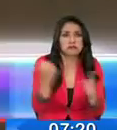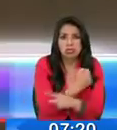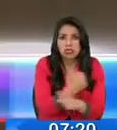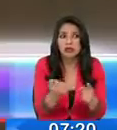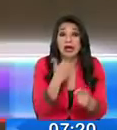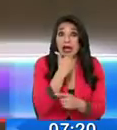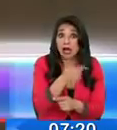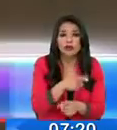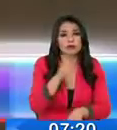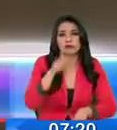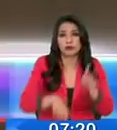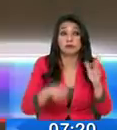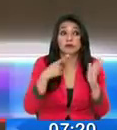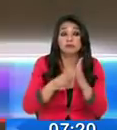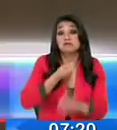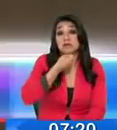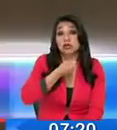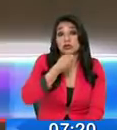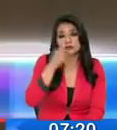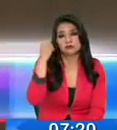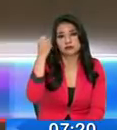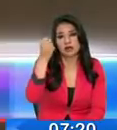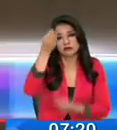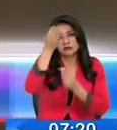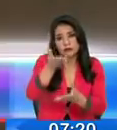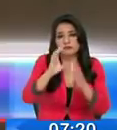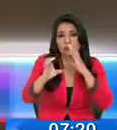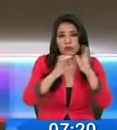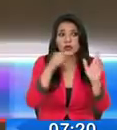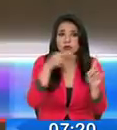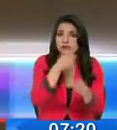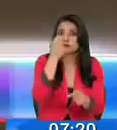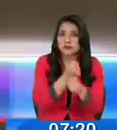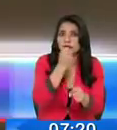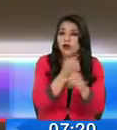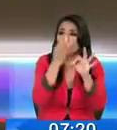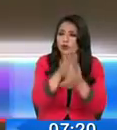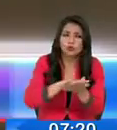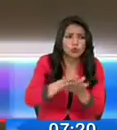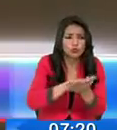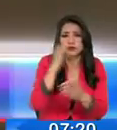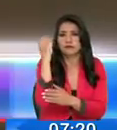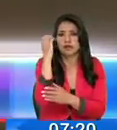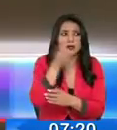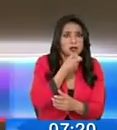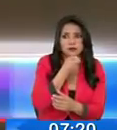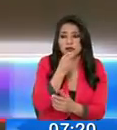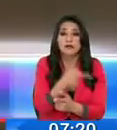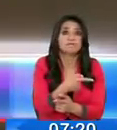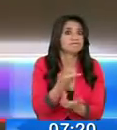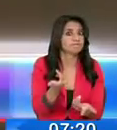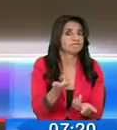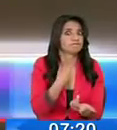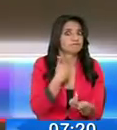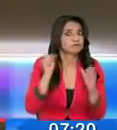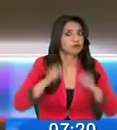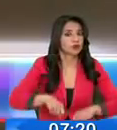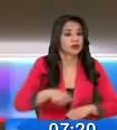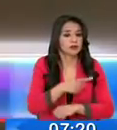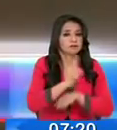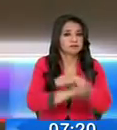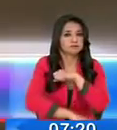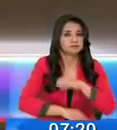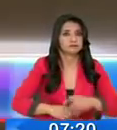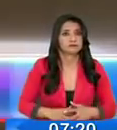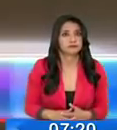el derecho a la información que tenemos todos los ciudadanos y que justamente en un caso de conmoción social pueden verse afectados. Y